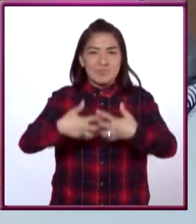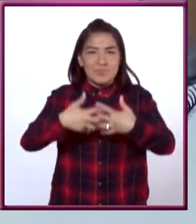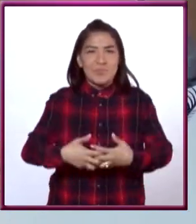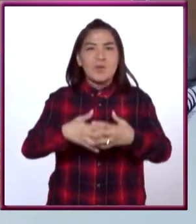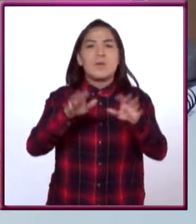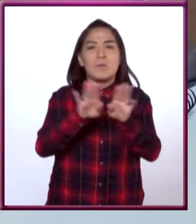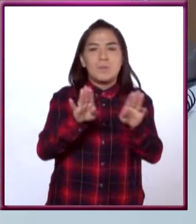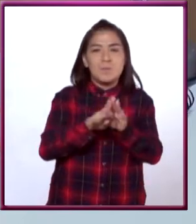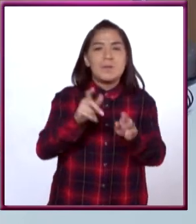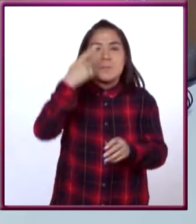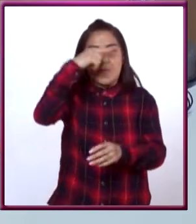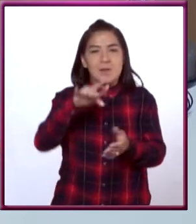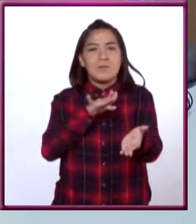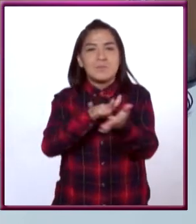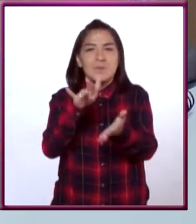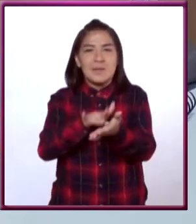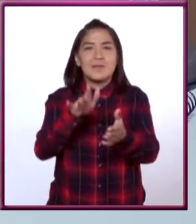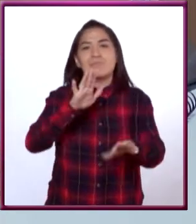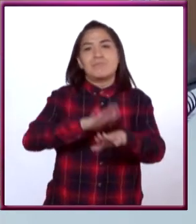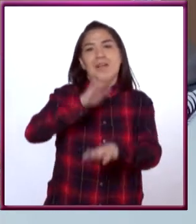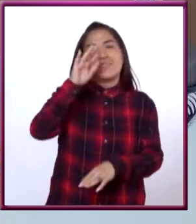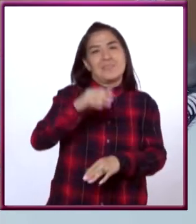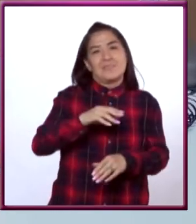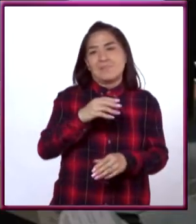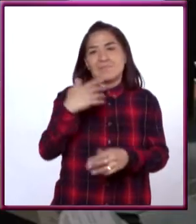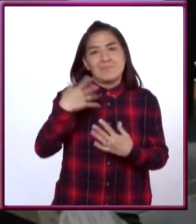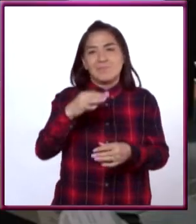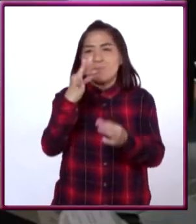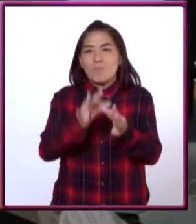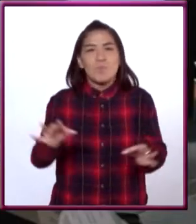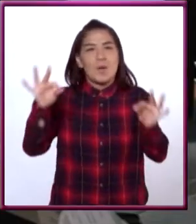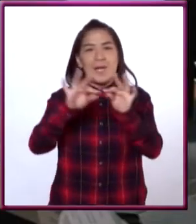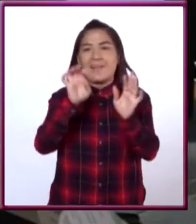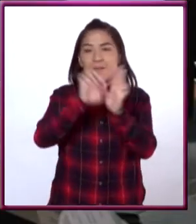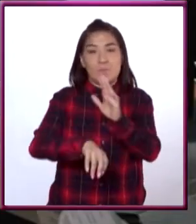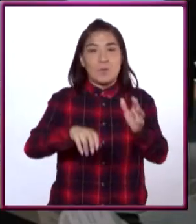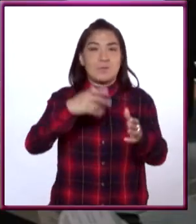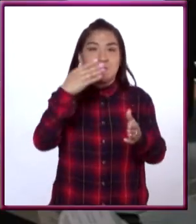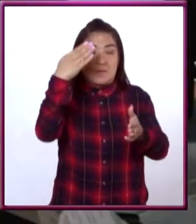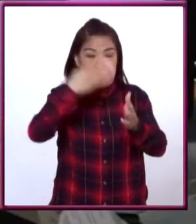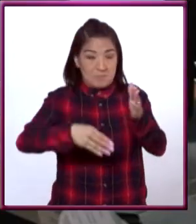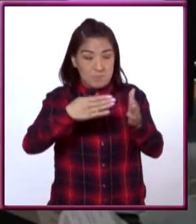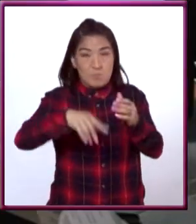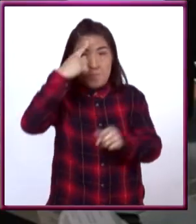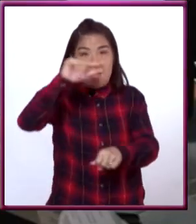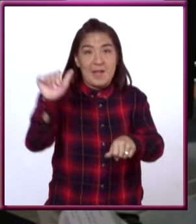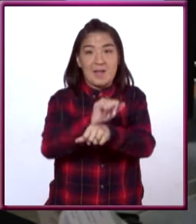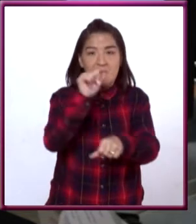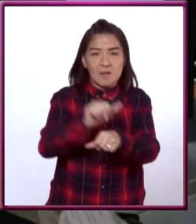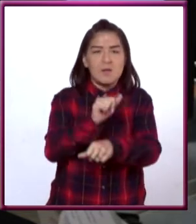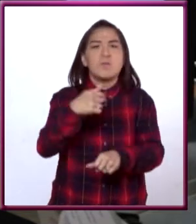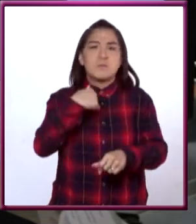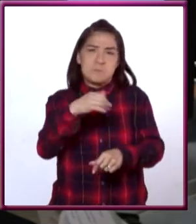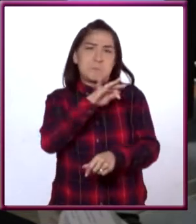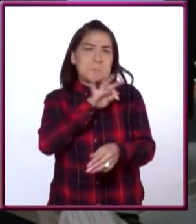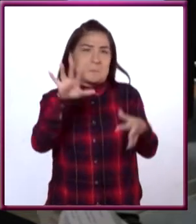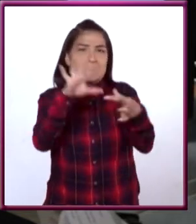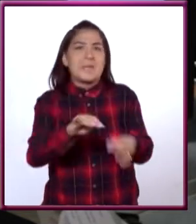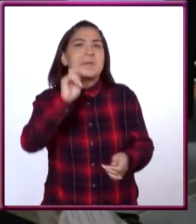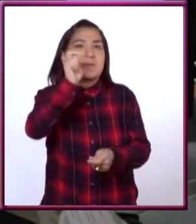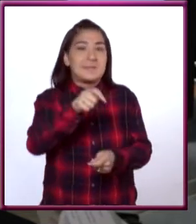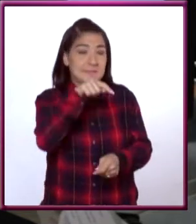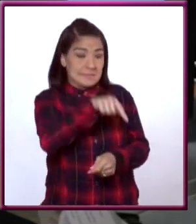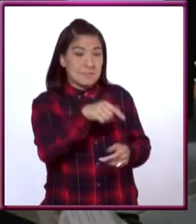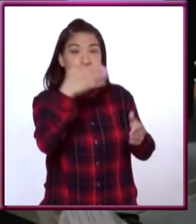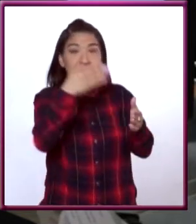digas, que han tenido reducción de costos y tiempos de desarrollo enormes. Por ejemplo, en industria automotriz te puedo indicar que muchos de